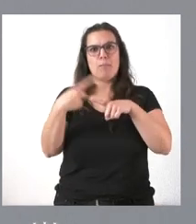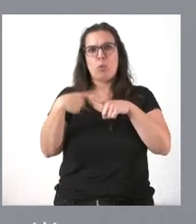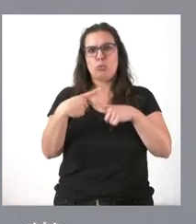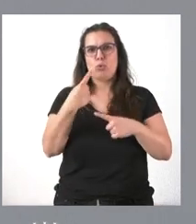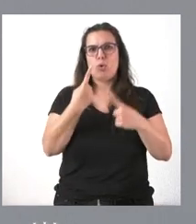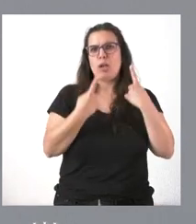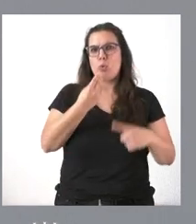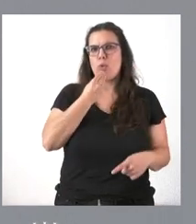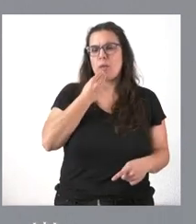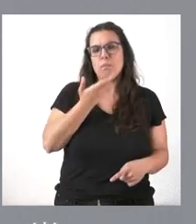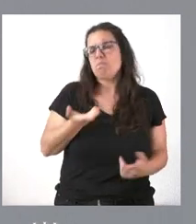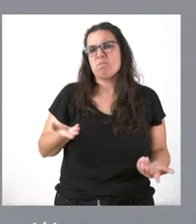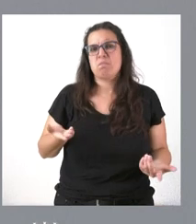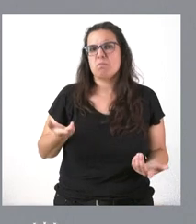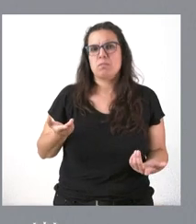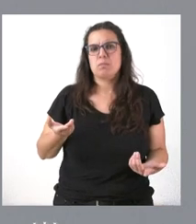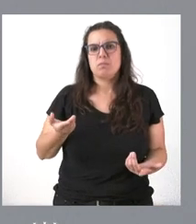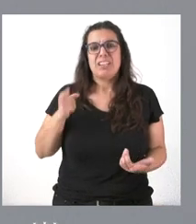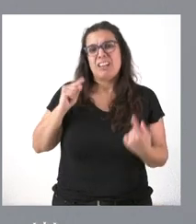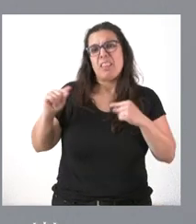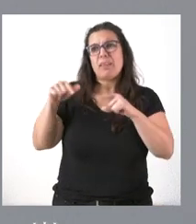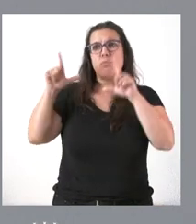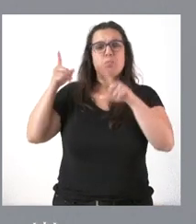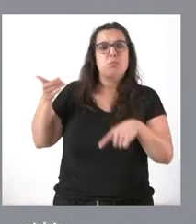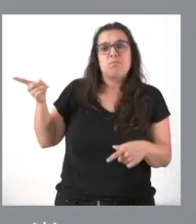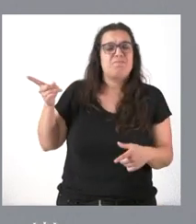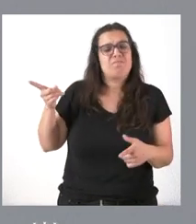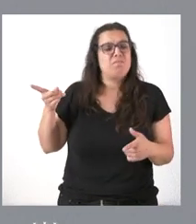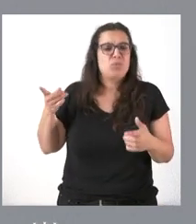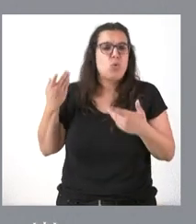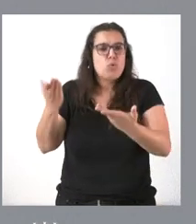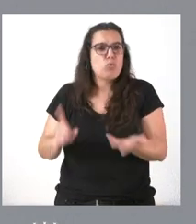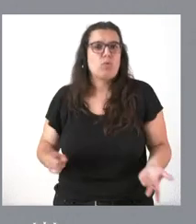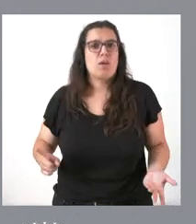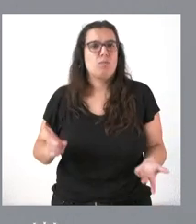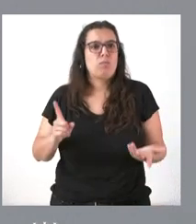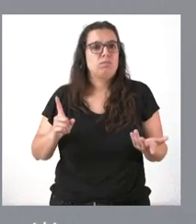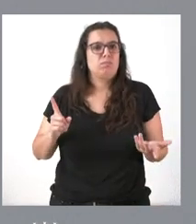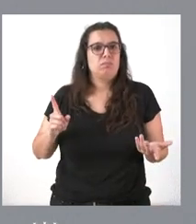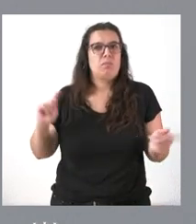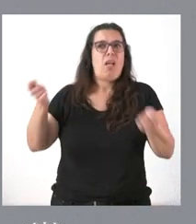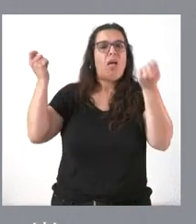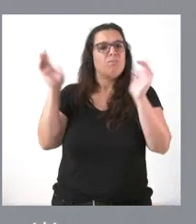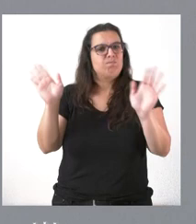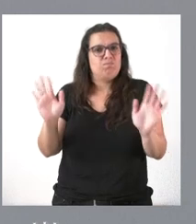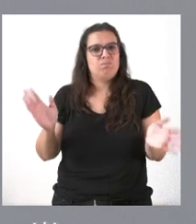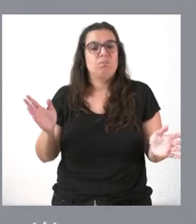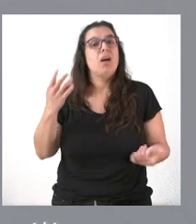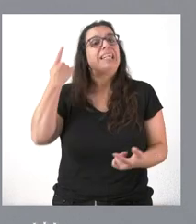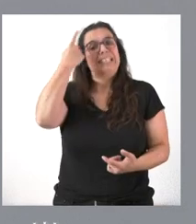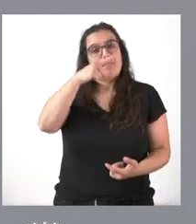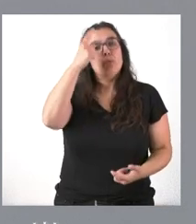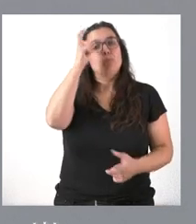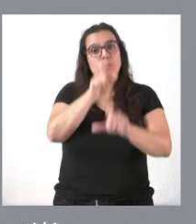concretos y nosotros ese debate no lo vamos a dar más pábulo ya sabemos que hay personas